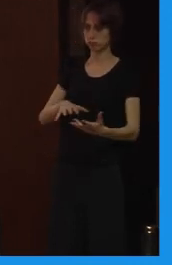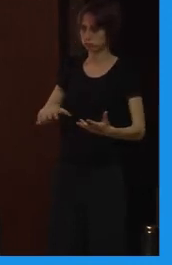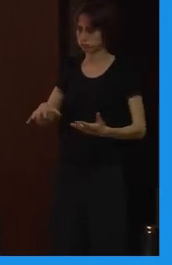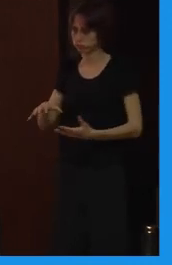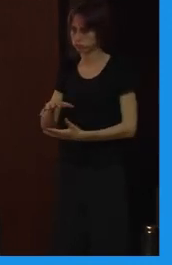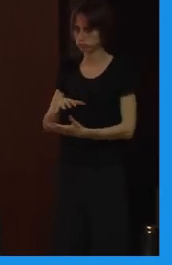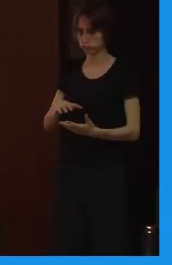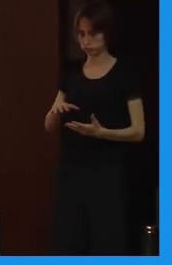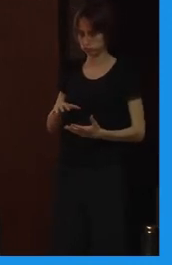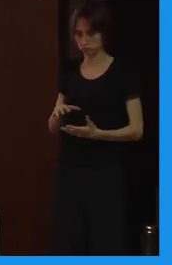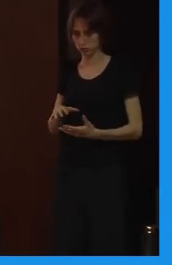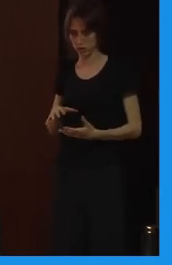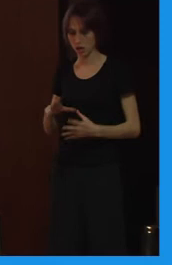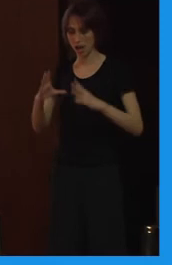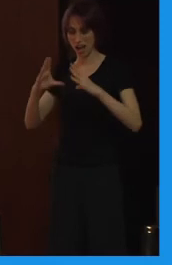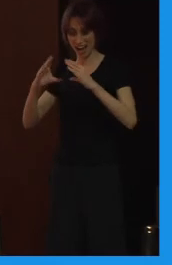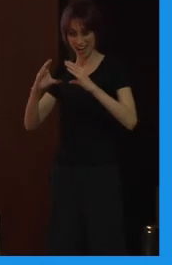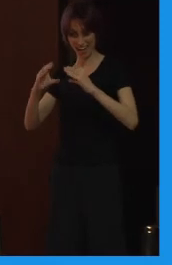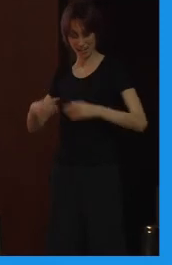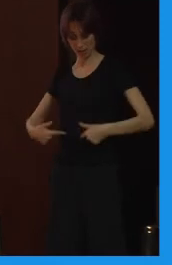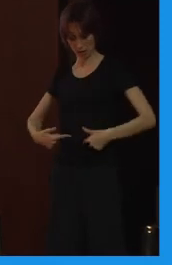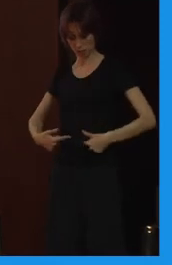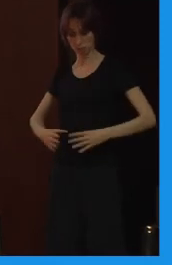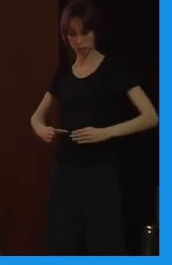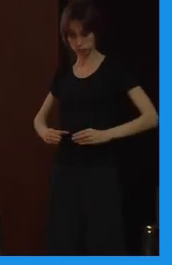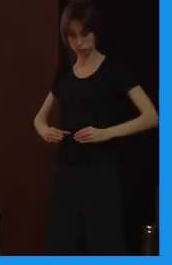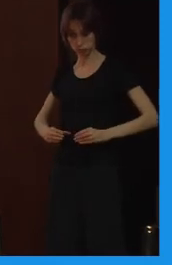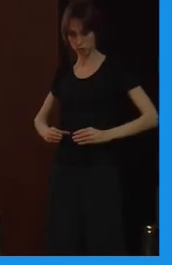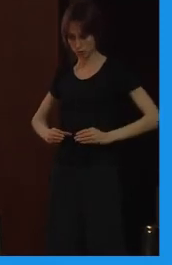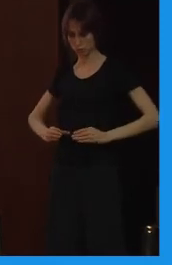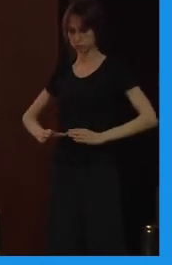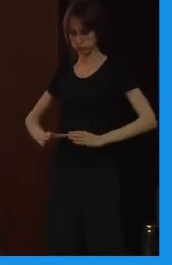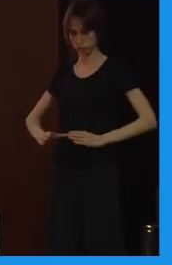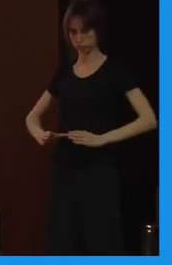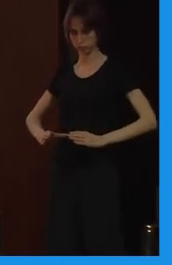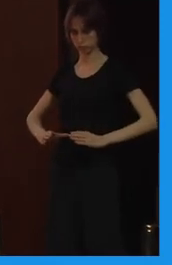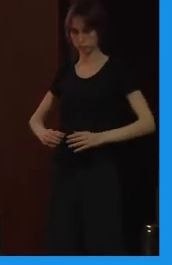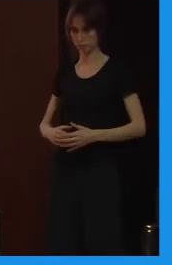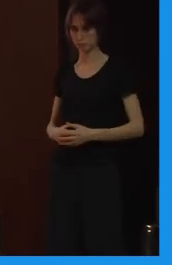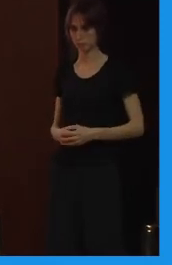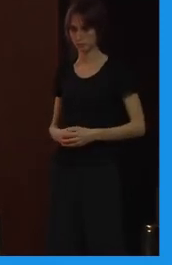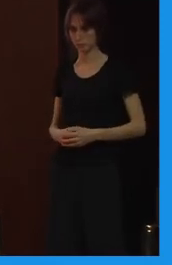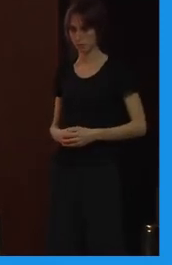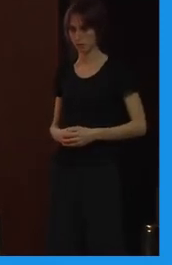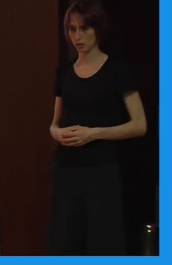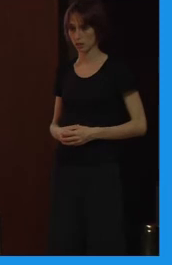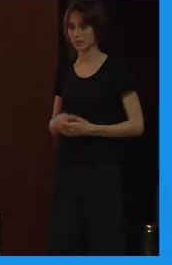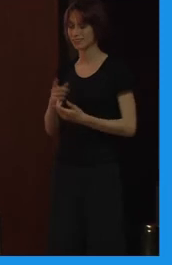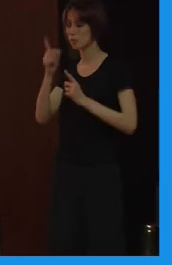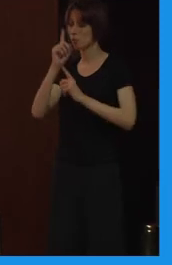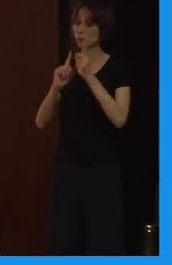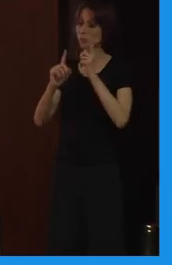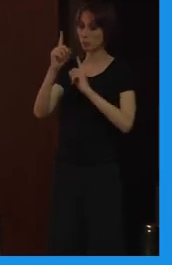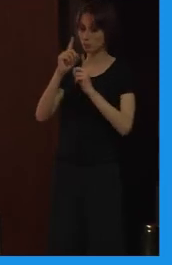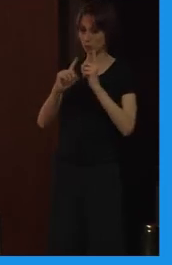menos. Hay un aumento de grasa abdominal, están algo obesos, y luego puede haber algún trastorno lipídico. Pero ya os